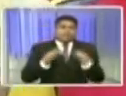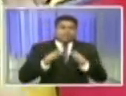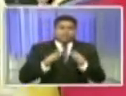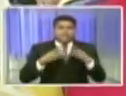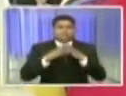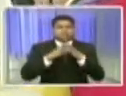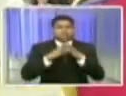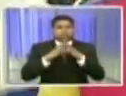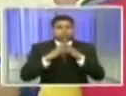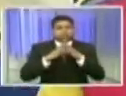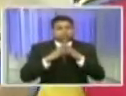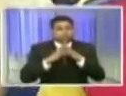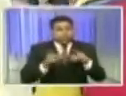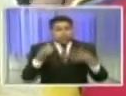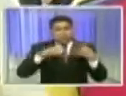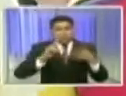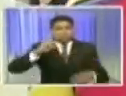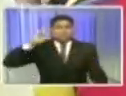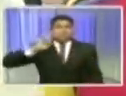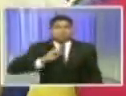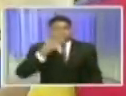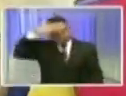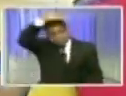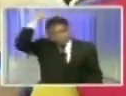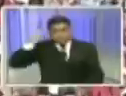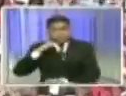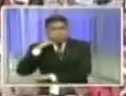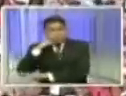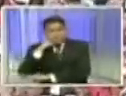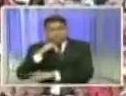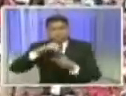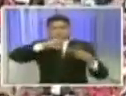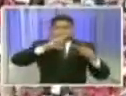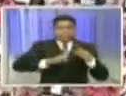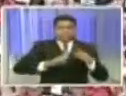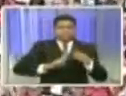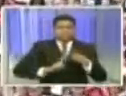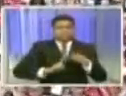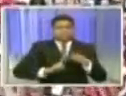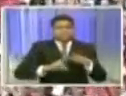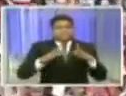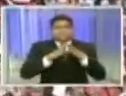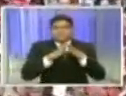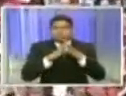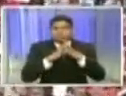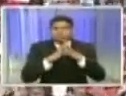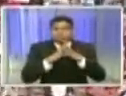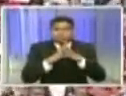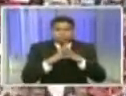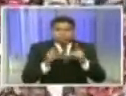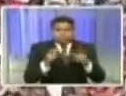Bolívar, de Zamora, de Francisco de Miranda, de Antonio José de Sucre, de Rafael Urdaneta.